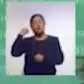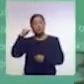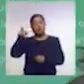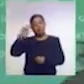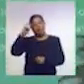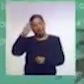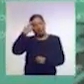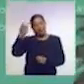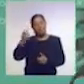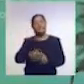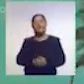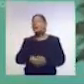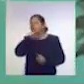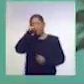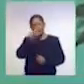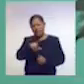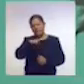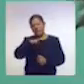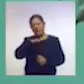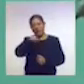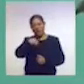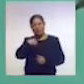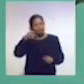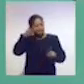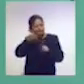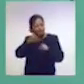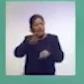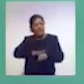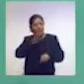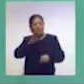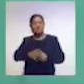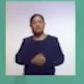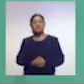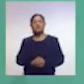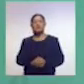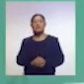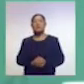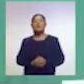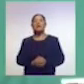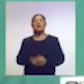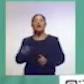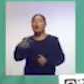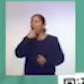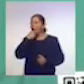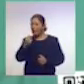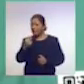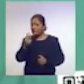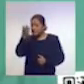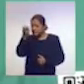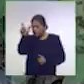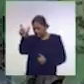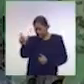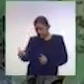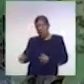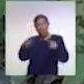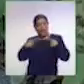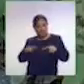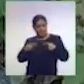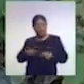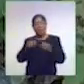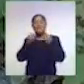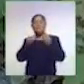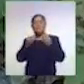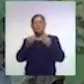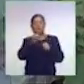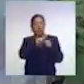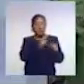pone un particular énfasis, Carla, en la mano del hombre, de los seres humanos. Hay varias especies, como por